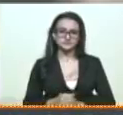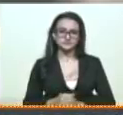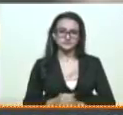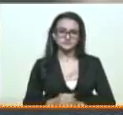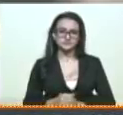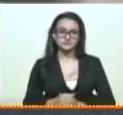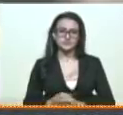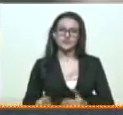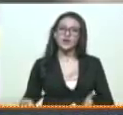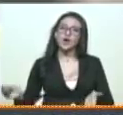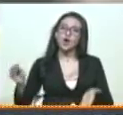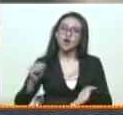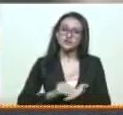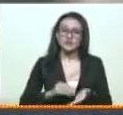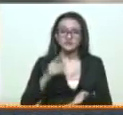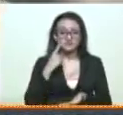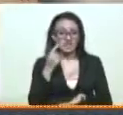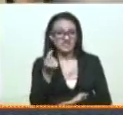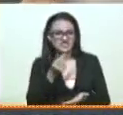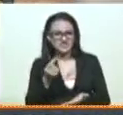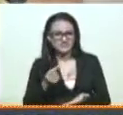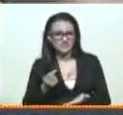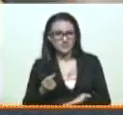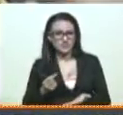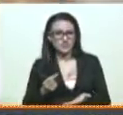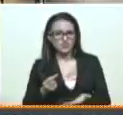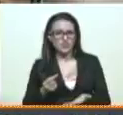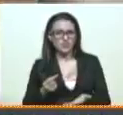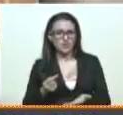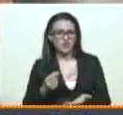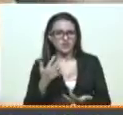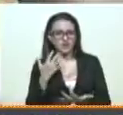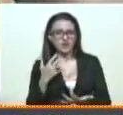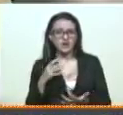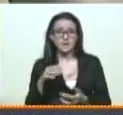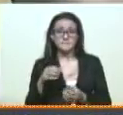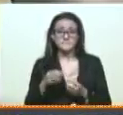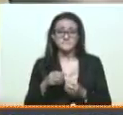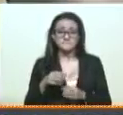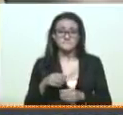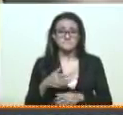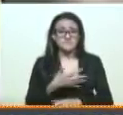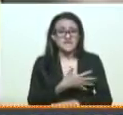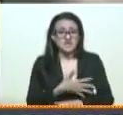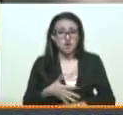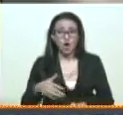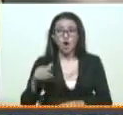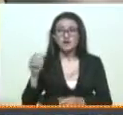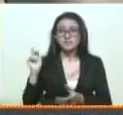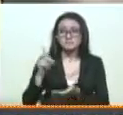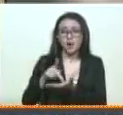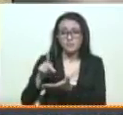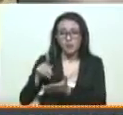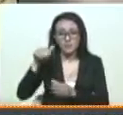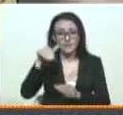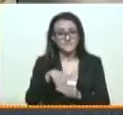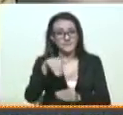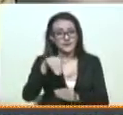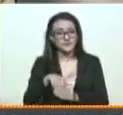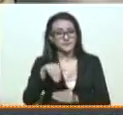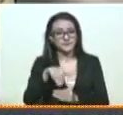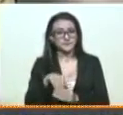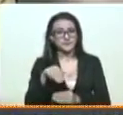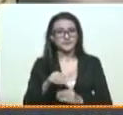Volvimos a ver dibujos animados mientras millones estaban en centros electorales. Y algunos